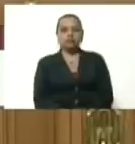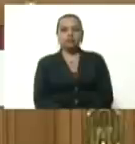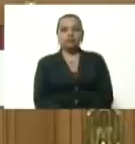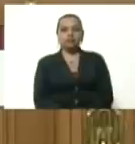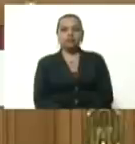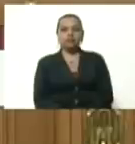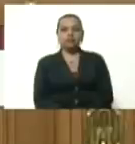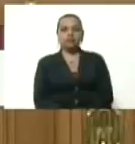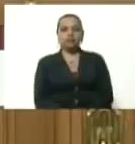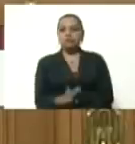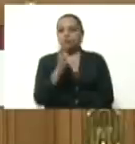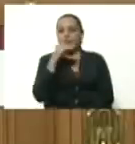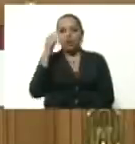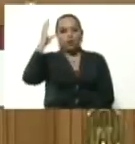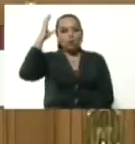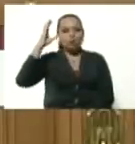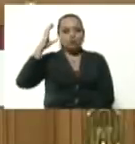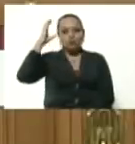por la inconsciencia